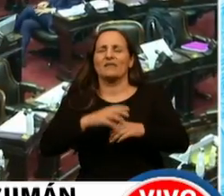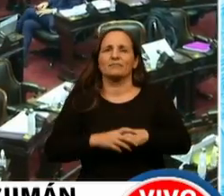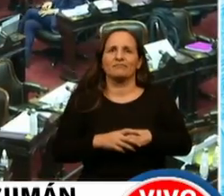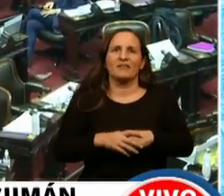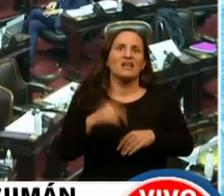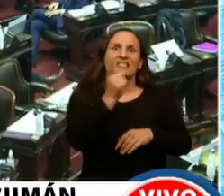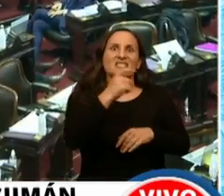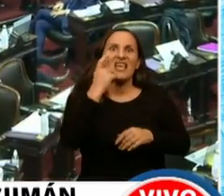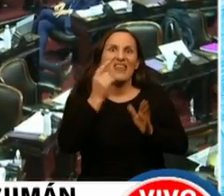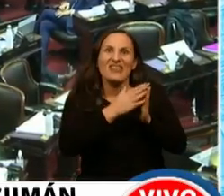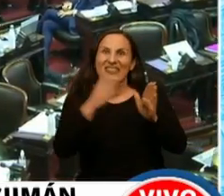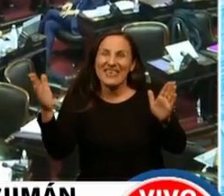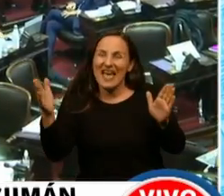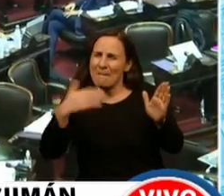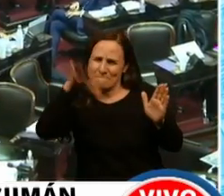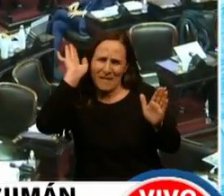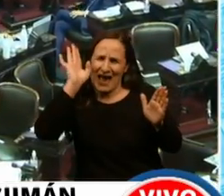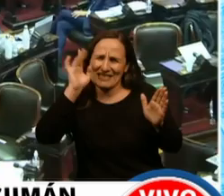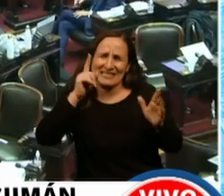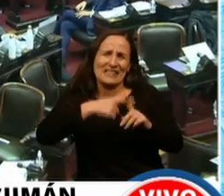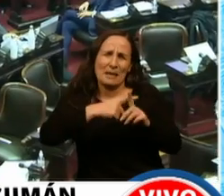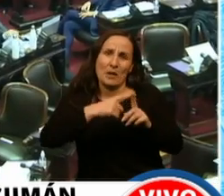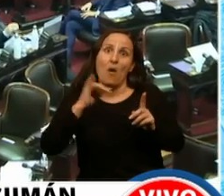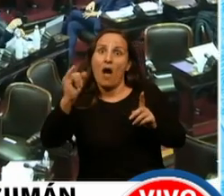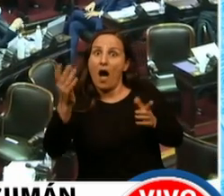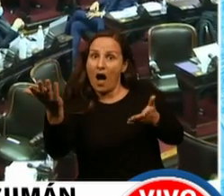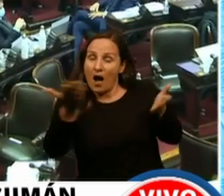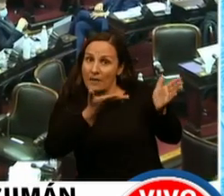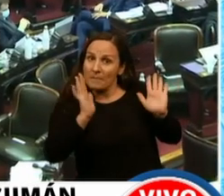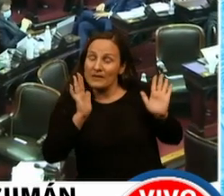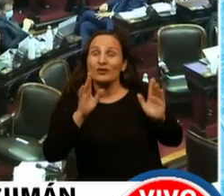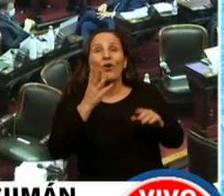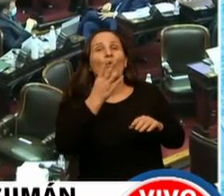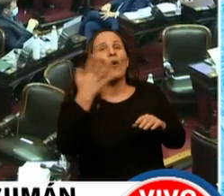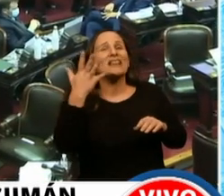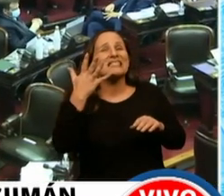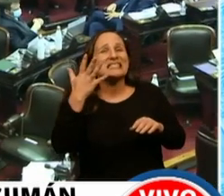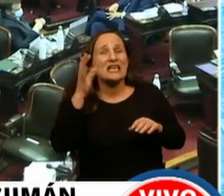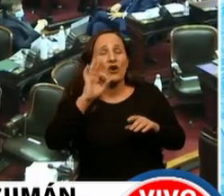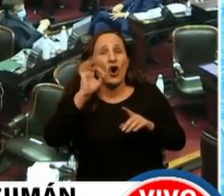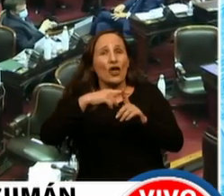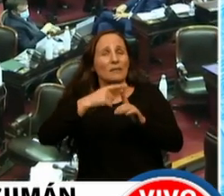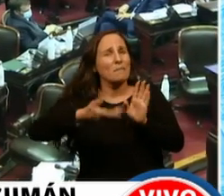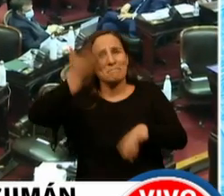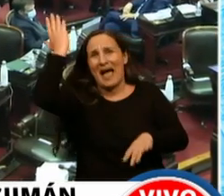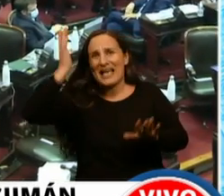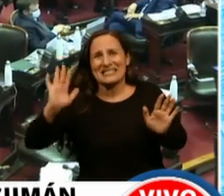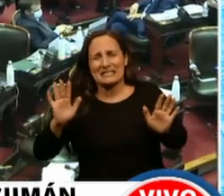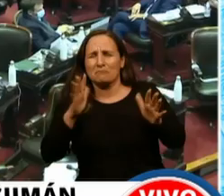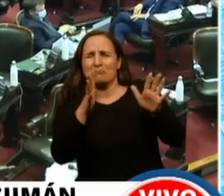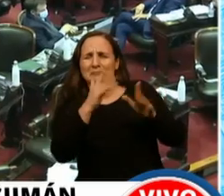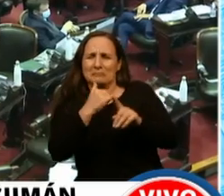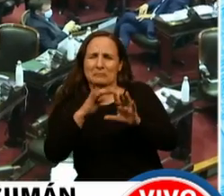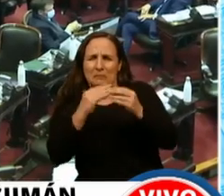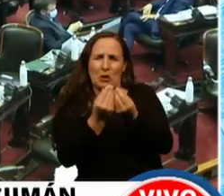que las temperaturas nuestras y los invito a los que no creemos en el norte más de 45 grados en promedio